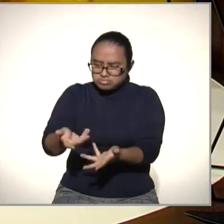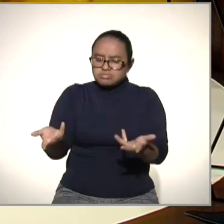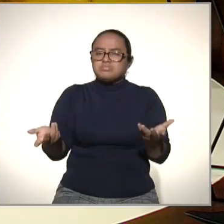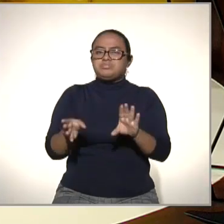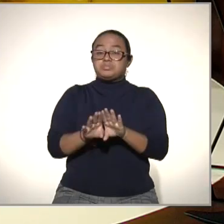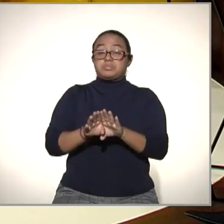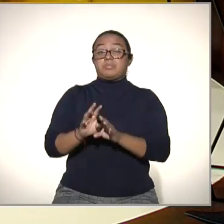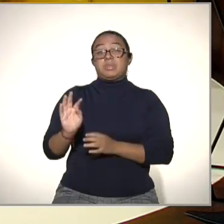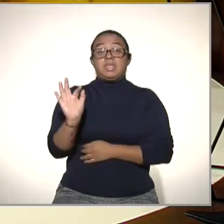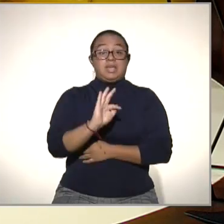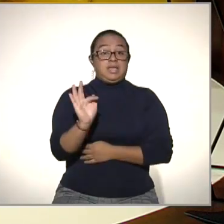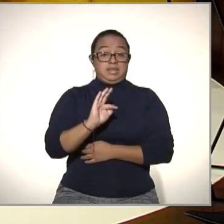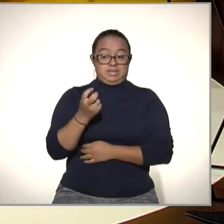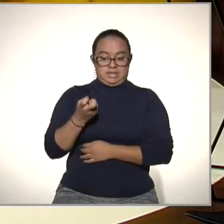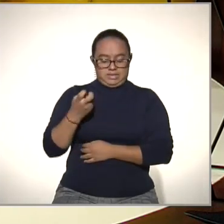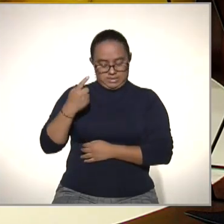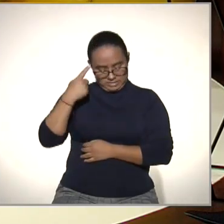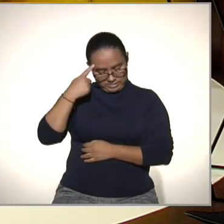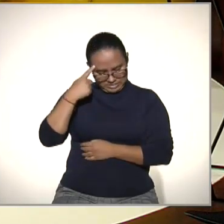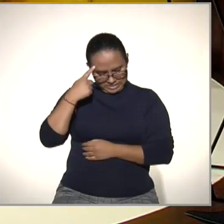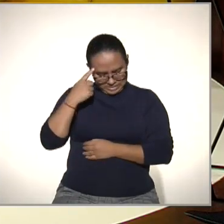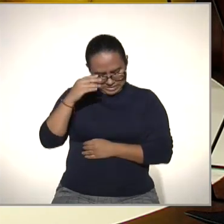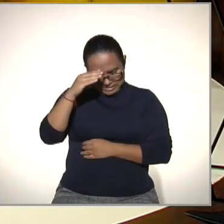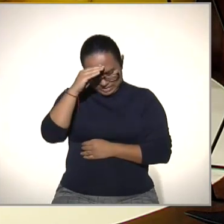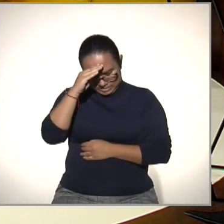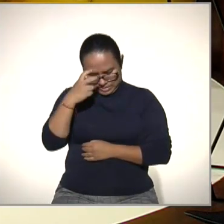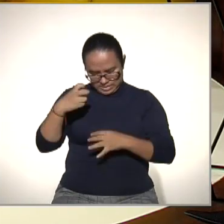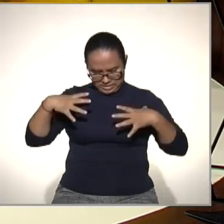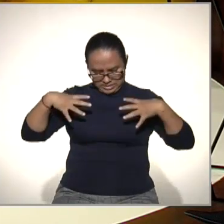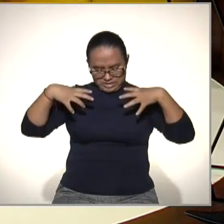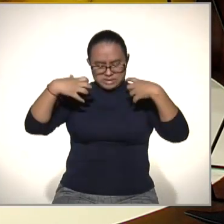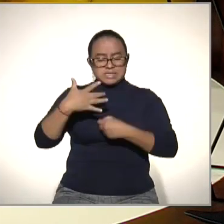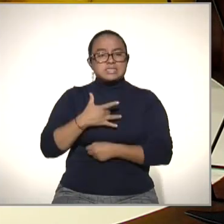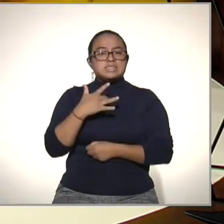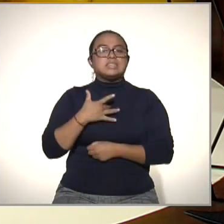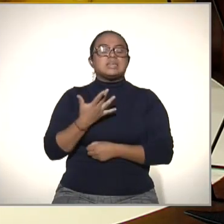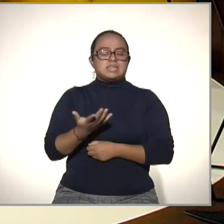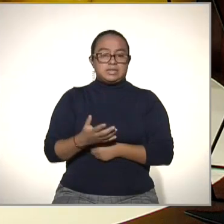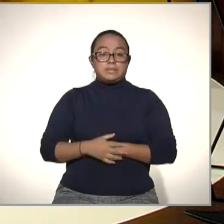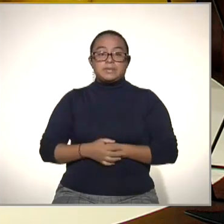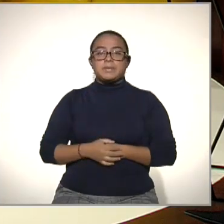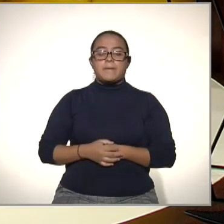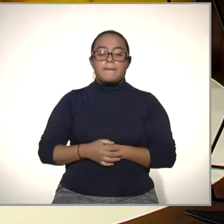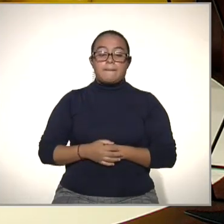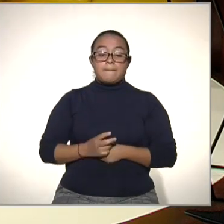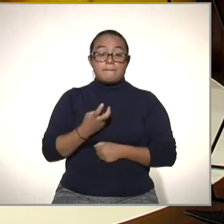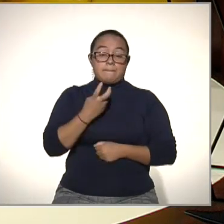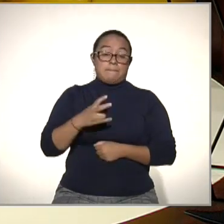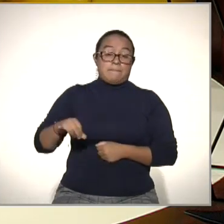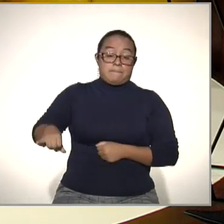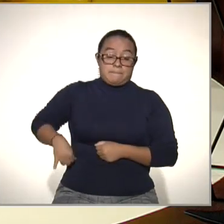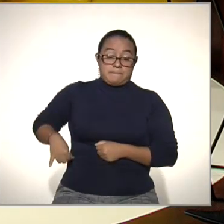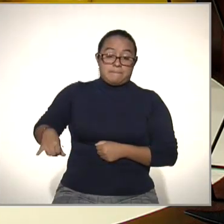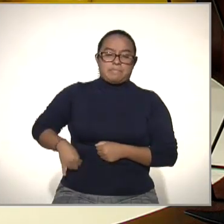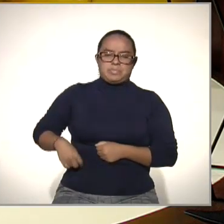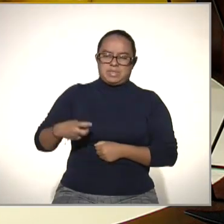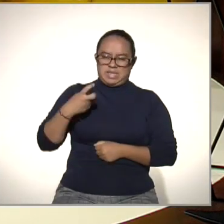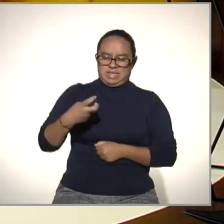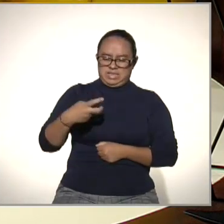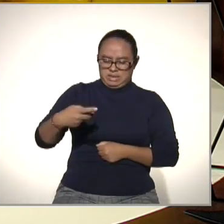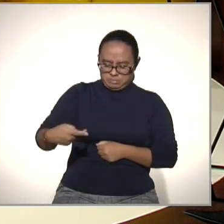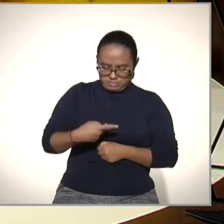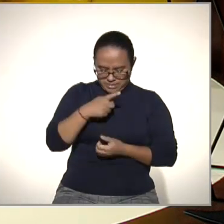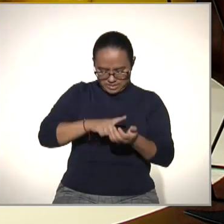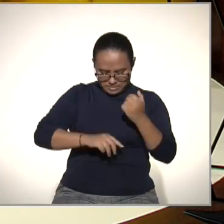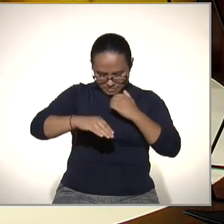ser pues, muy estresantes para nosotros. ¿Qué implica hacernos este tipo de cuestionamientos, Linda? Bueno, es muy interesante. Para mí la pregunta